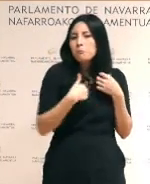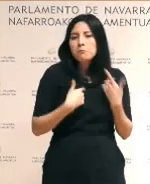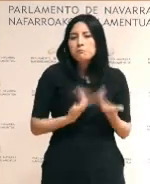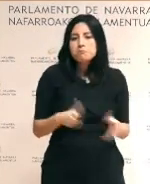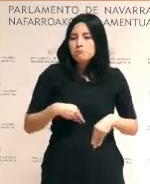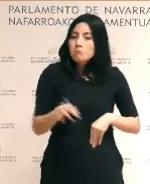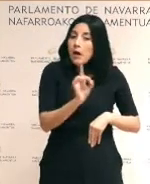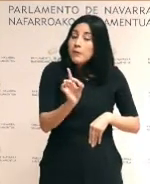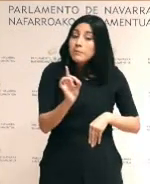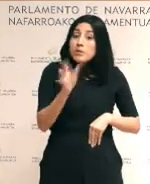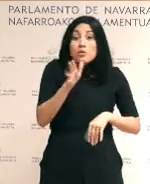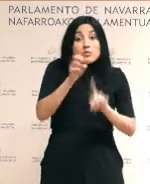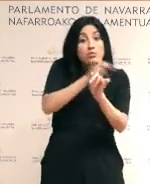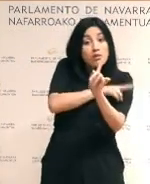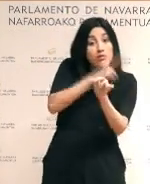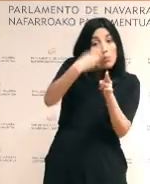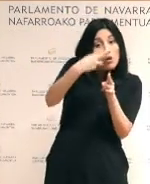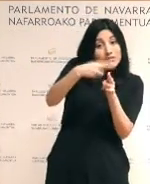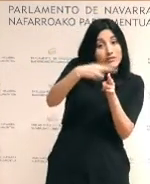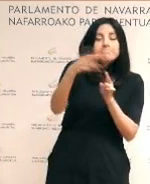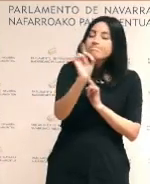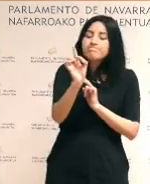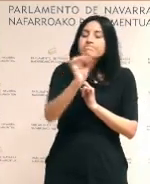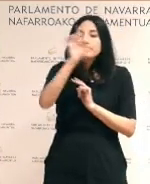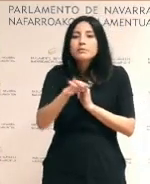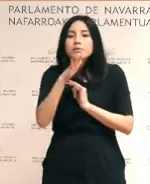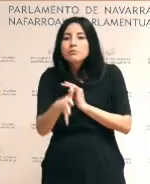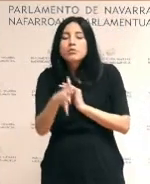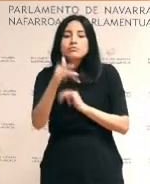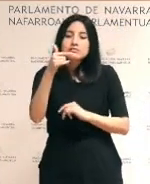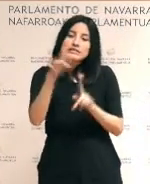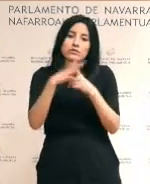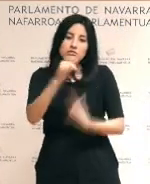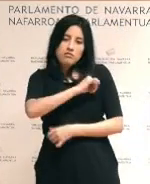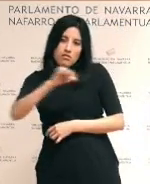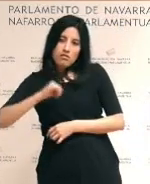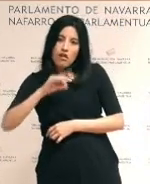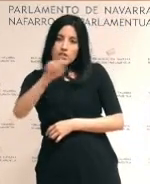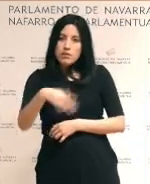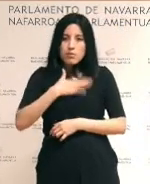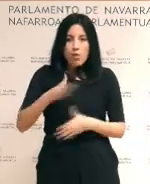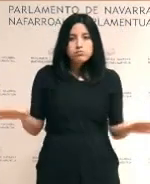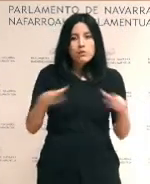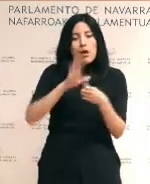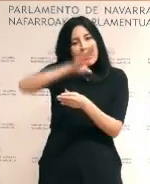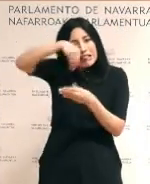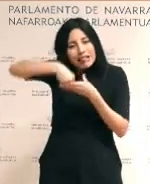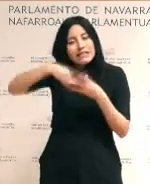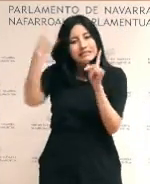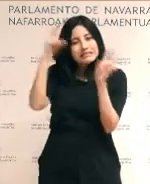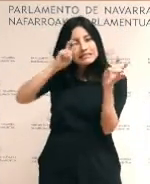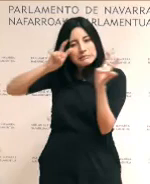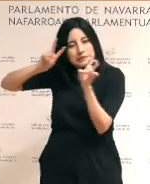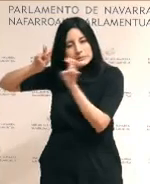punto de vista político, sino con ataques y alusiones personales y con cuestiones internas de nuestro partido. Algo sucio,